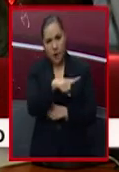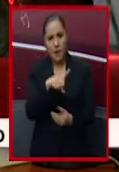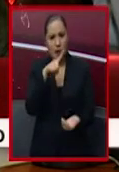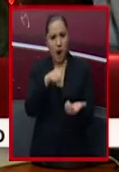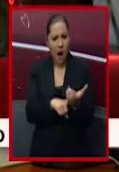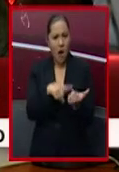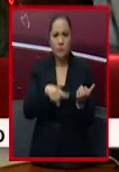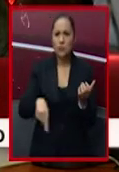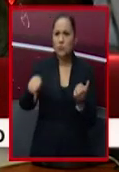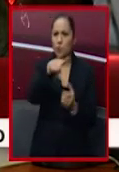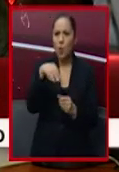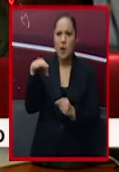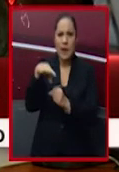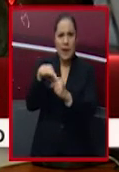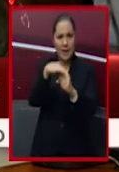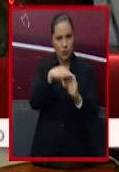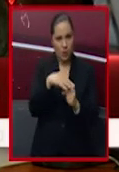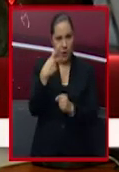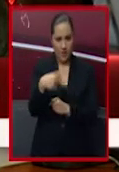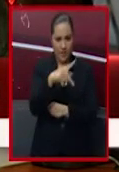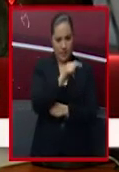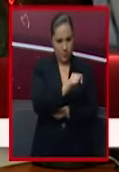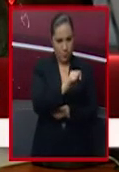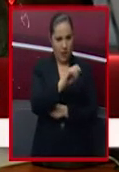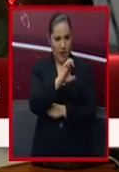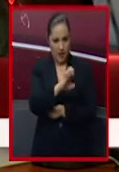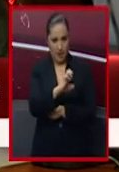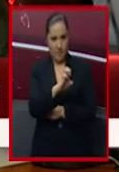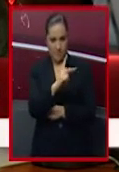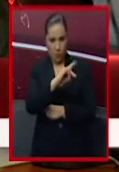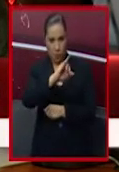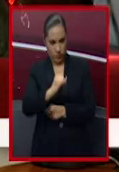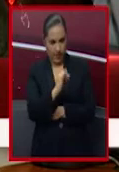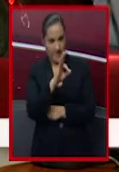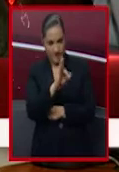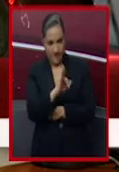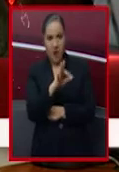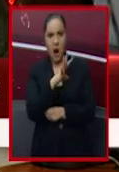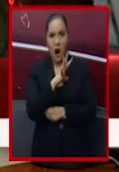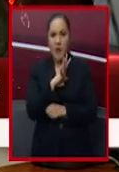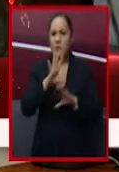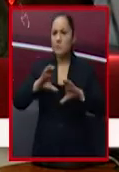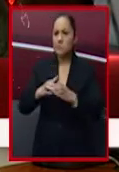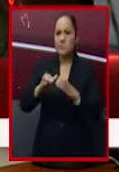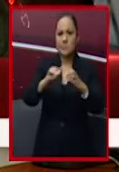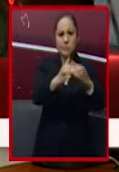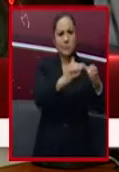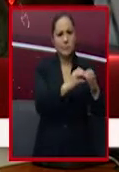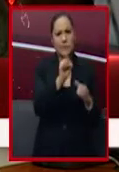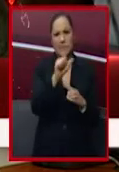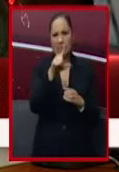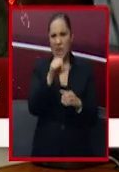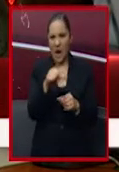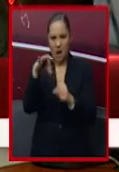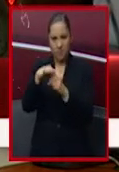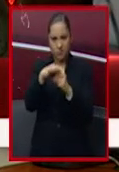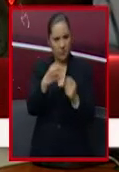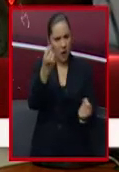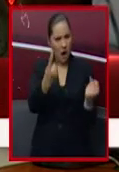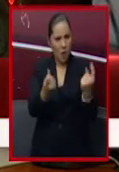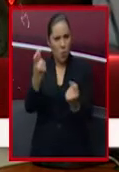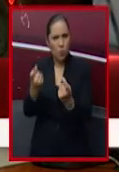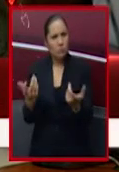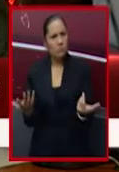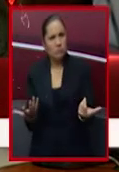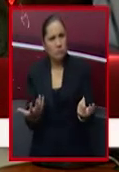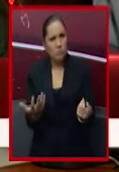regionales electorales del Tribunal Federal Electoral del Poder Judicial de la Federación, a fin